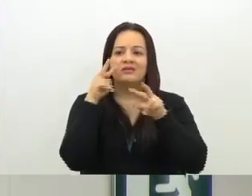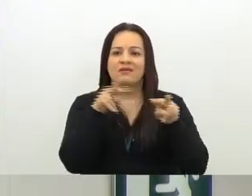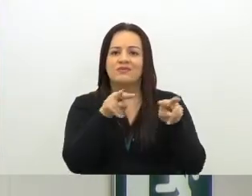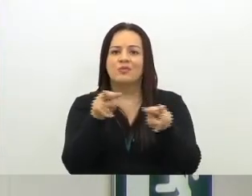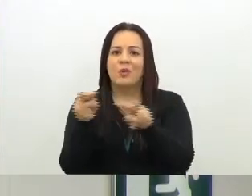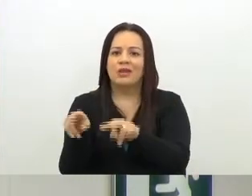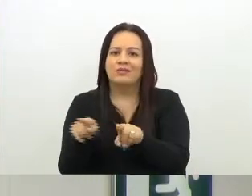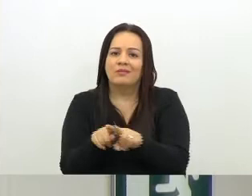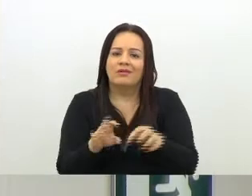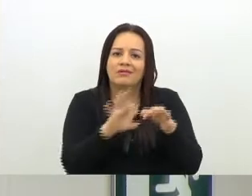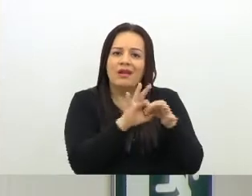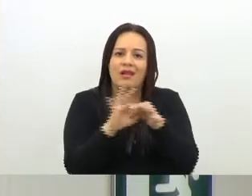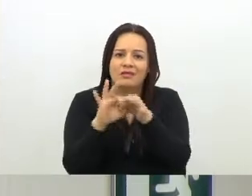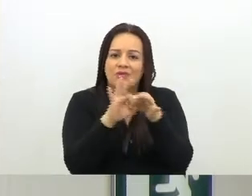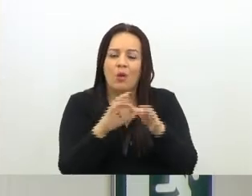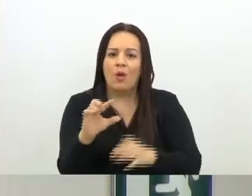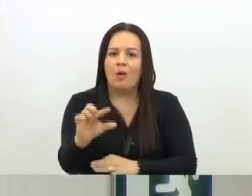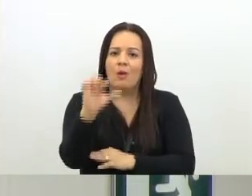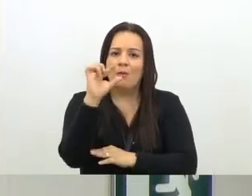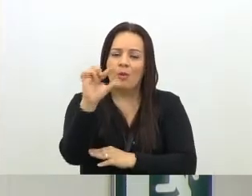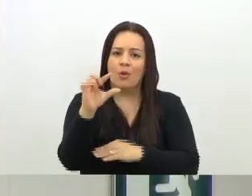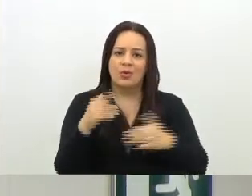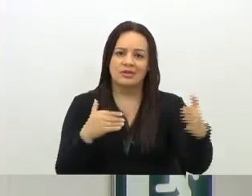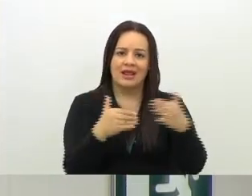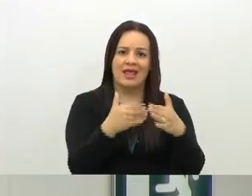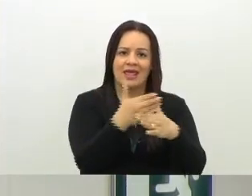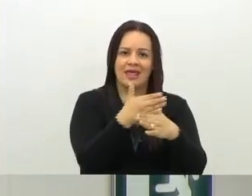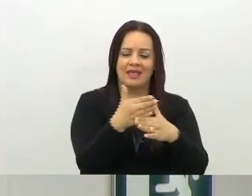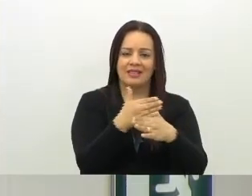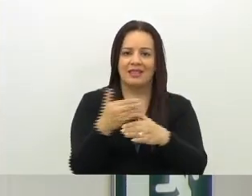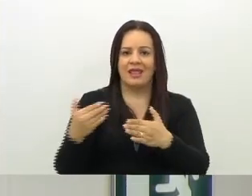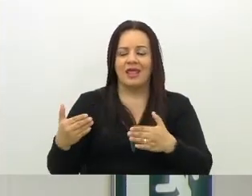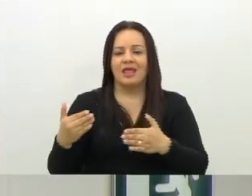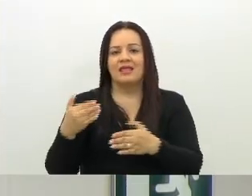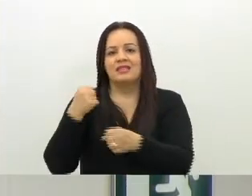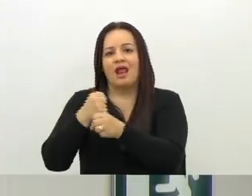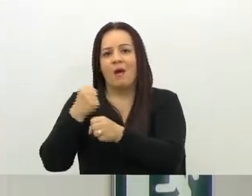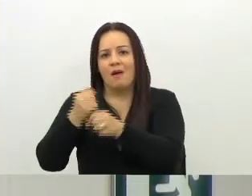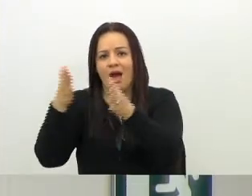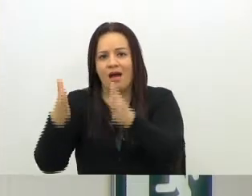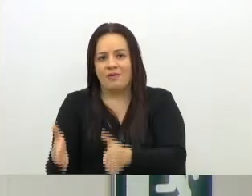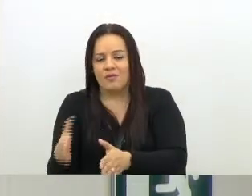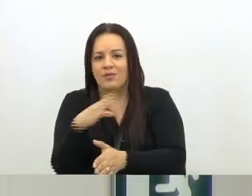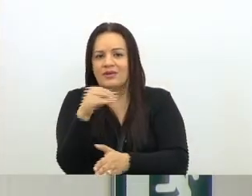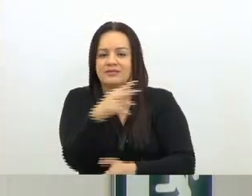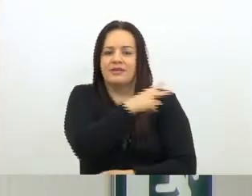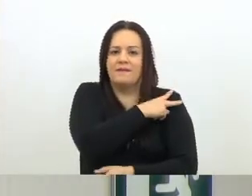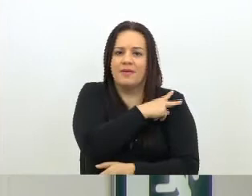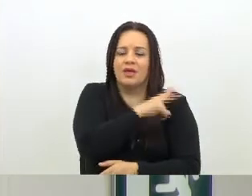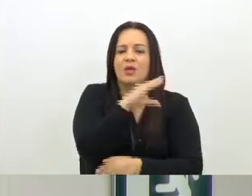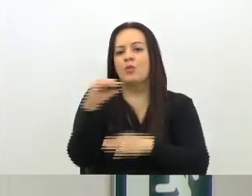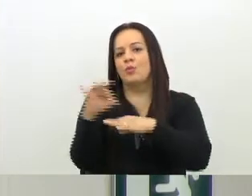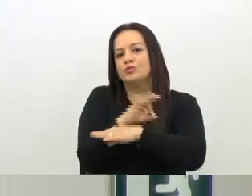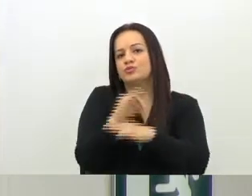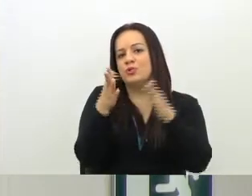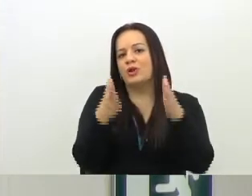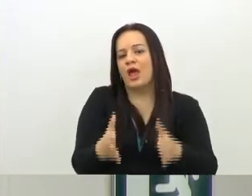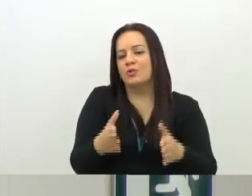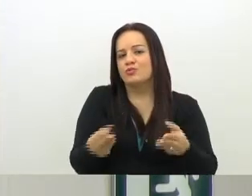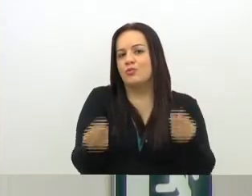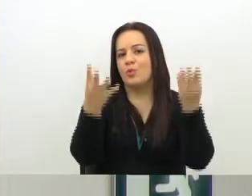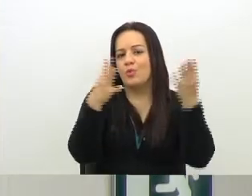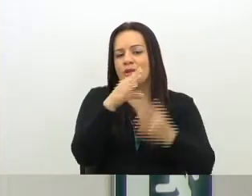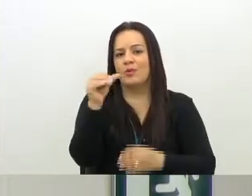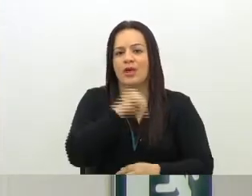también relaciones poco cercanas entre trabajadores y patronos, así como entre funcionarios públicos y autoridades